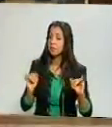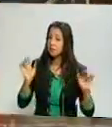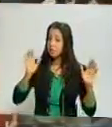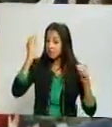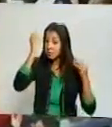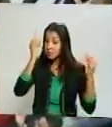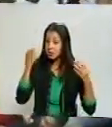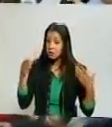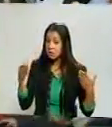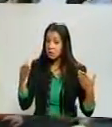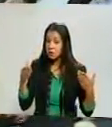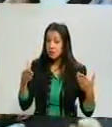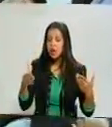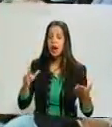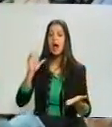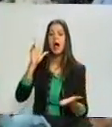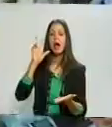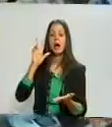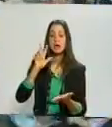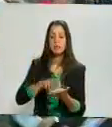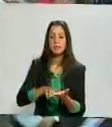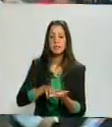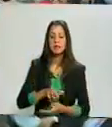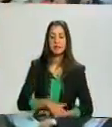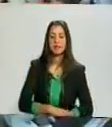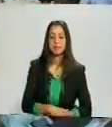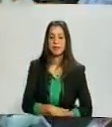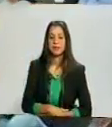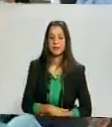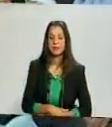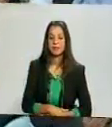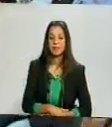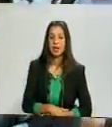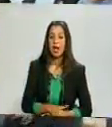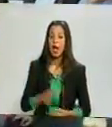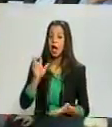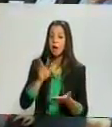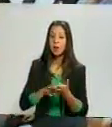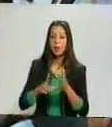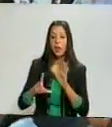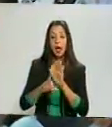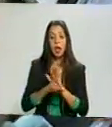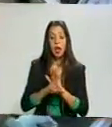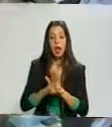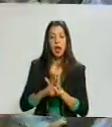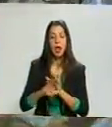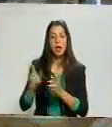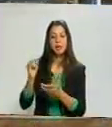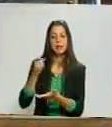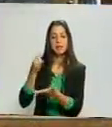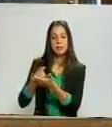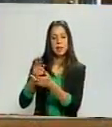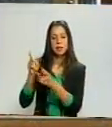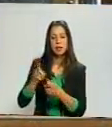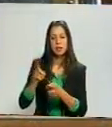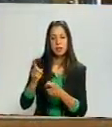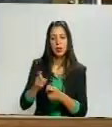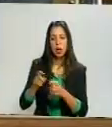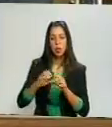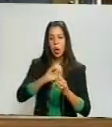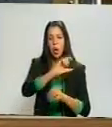consideración. Aprobado. De esta manera queda aprobada la Ley del Régimen Tributario para el Desarrollo Soberano del Arco